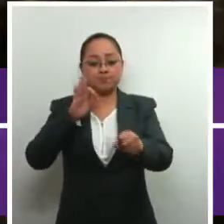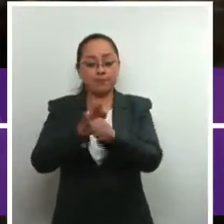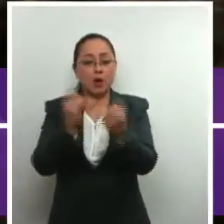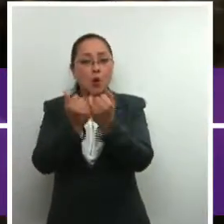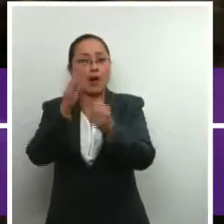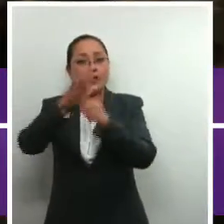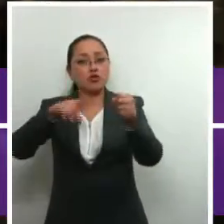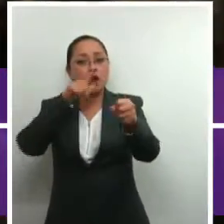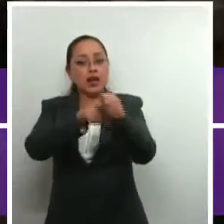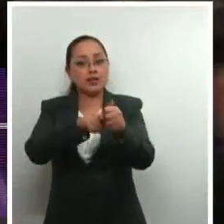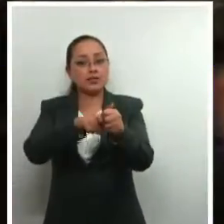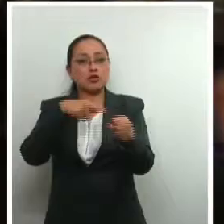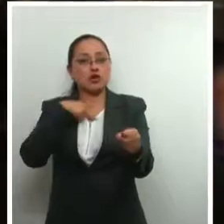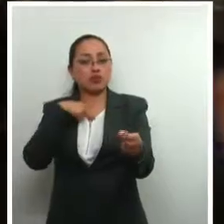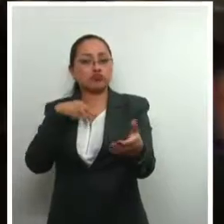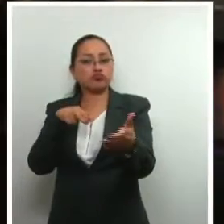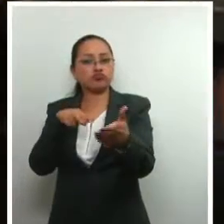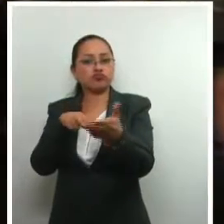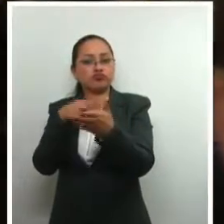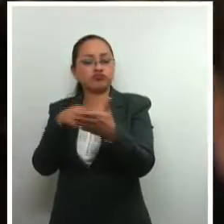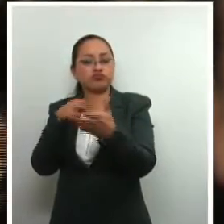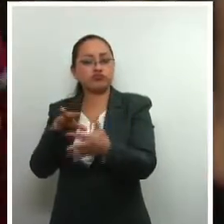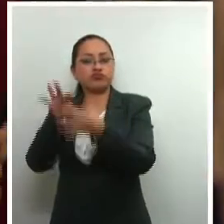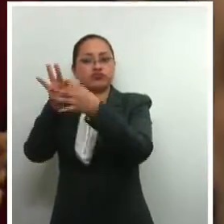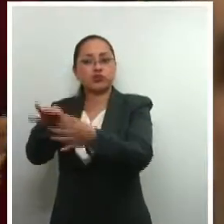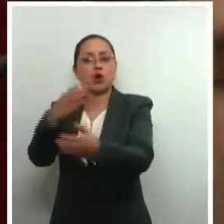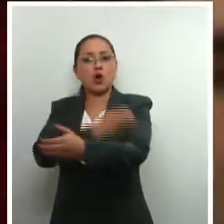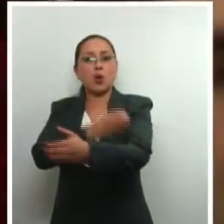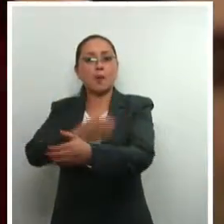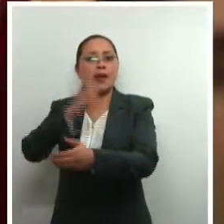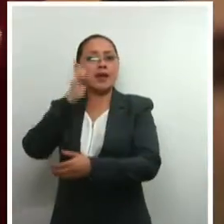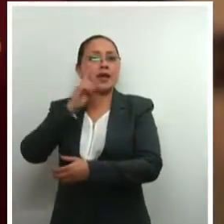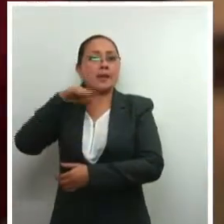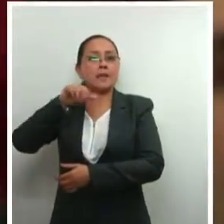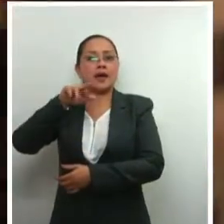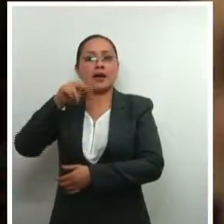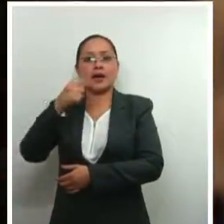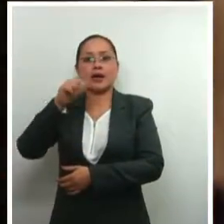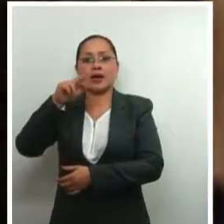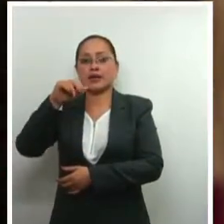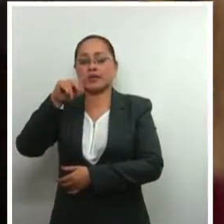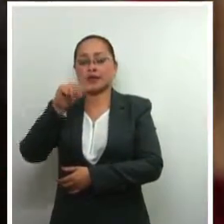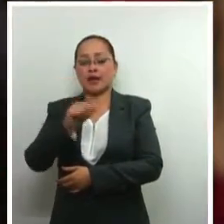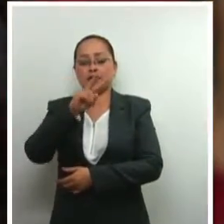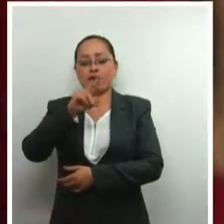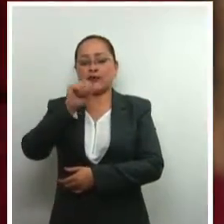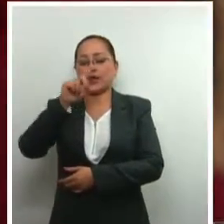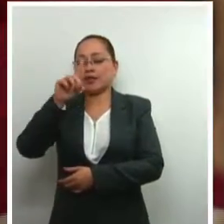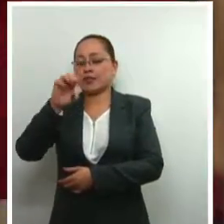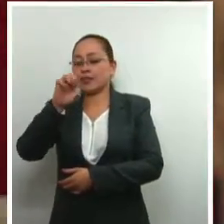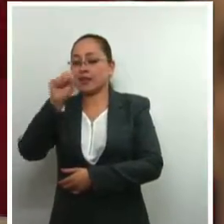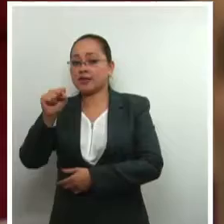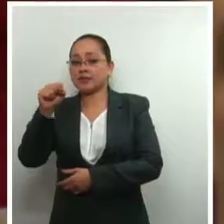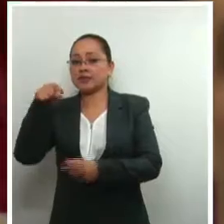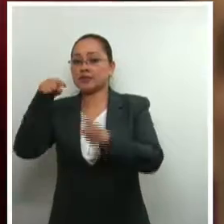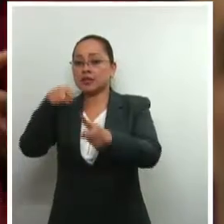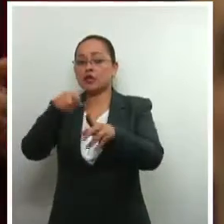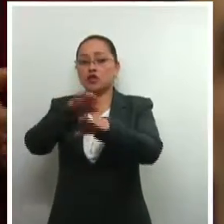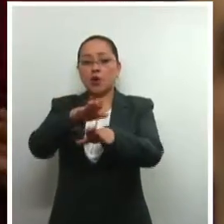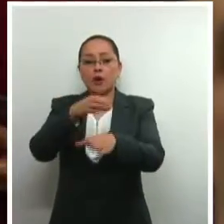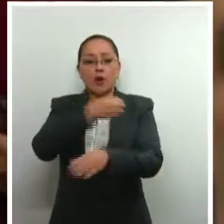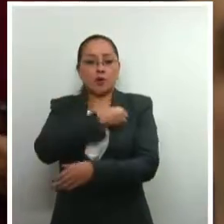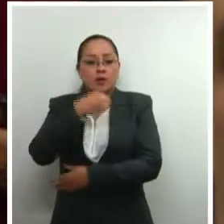naturaleza. Suscribo todo lo que mi compañera Margarita Valdés dijo respecto de las obligaciones